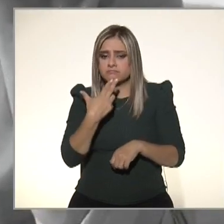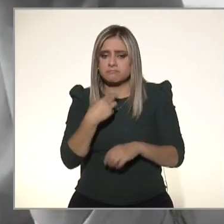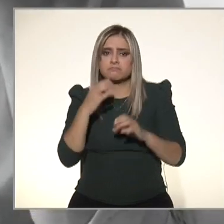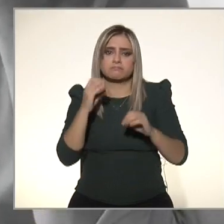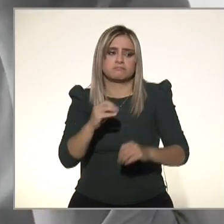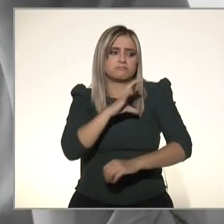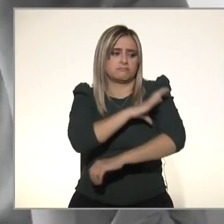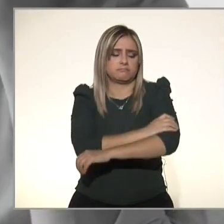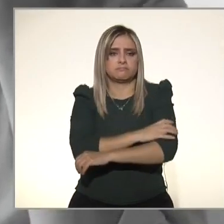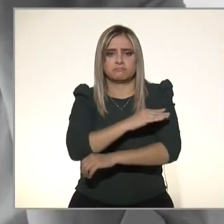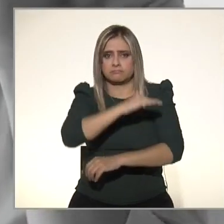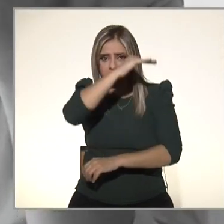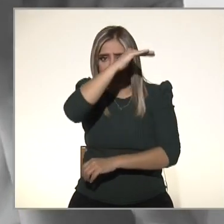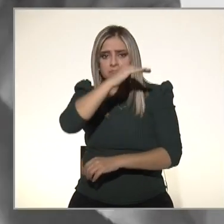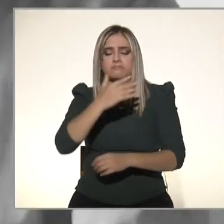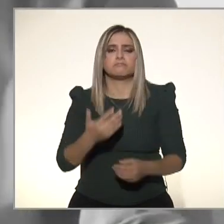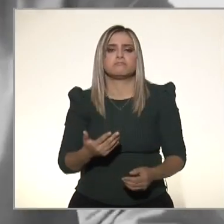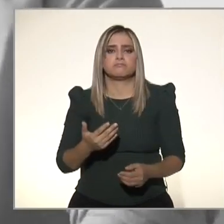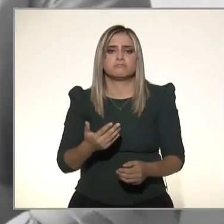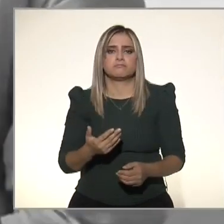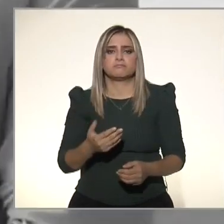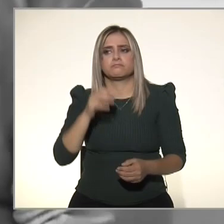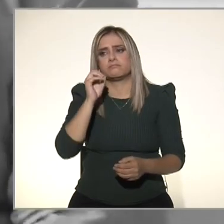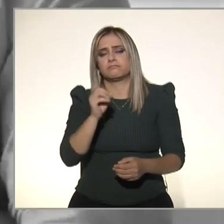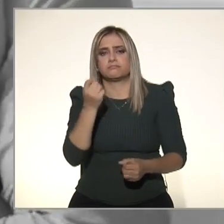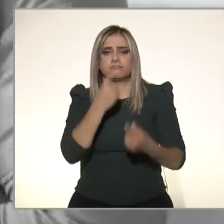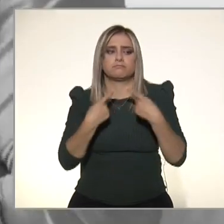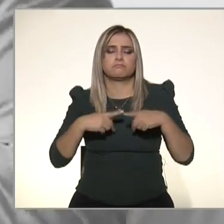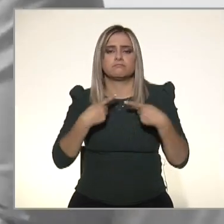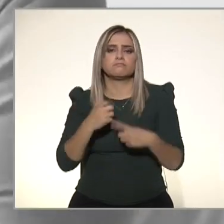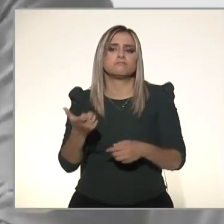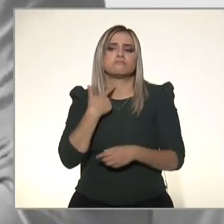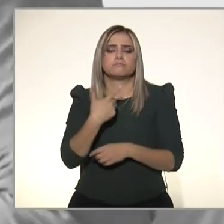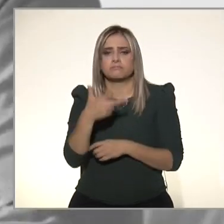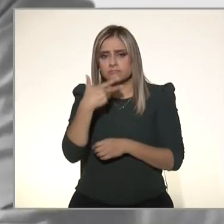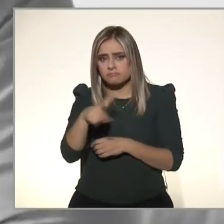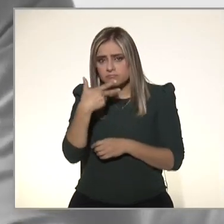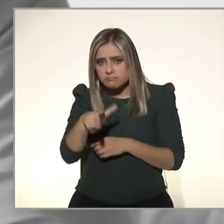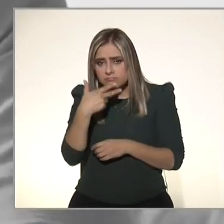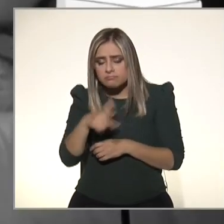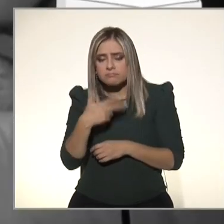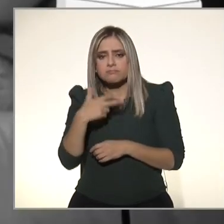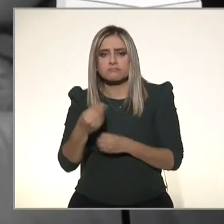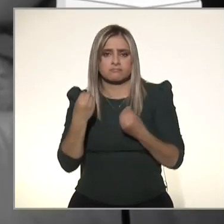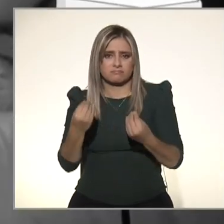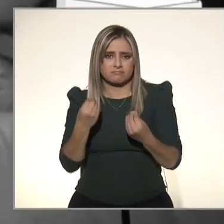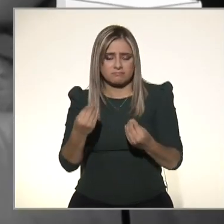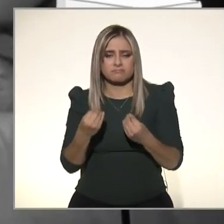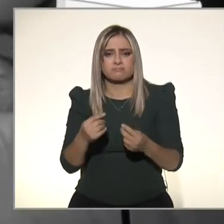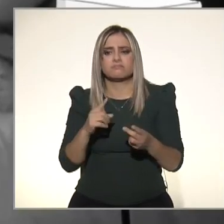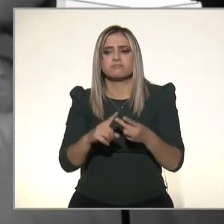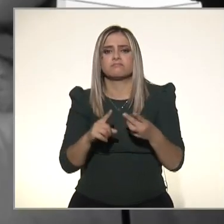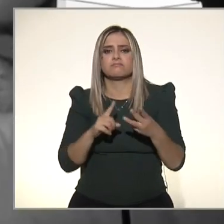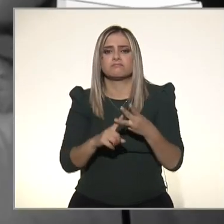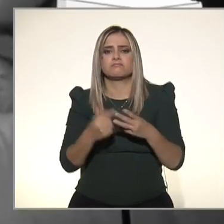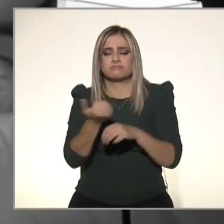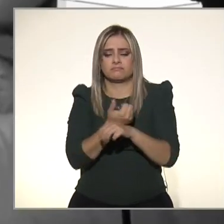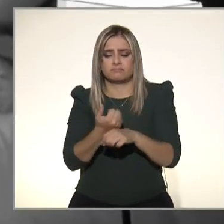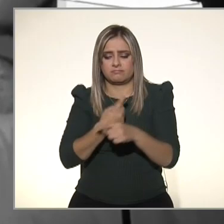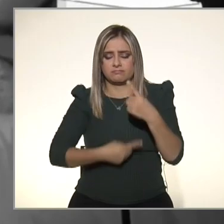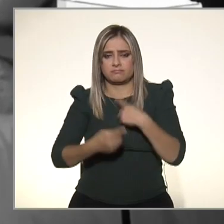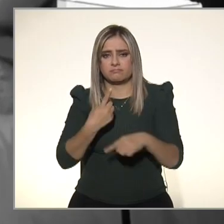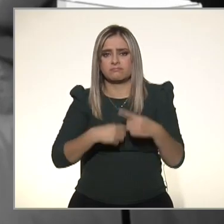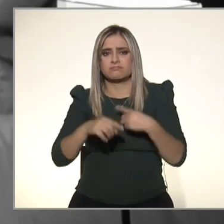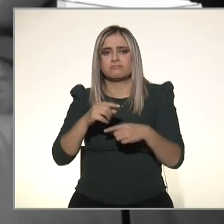la hipertensión, las personas que fumaron, tabaquismo, problemas en los vasos, que puede ser como la dislipidemia, que es cuando